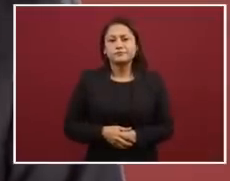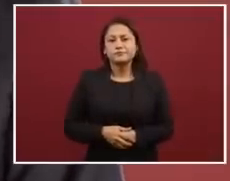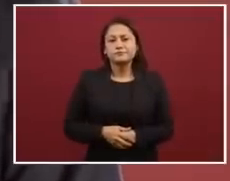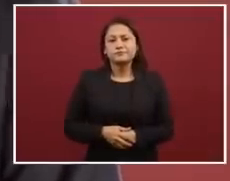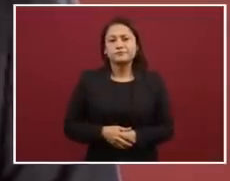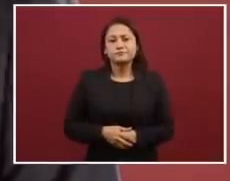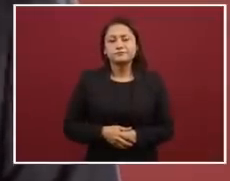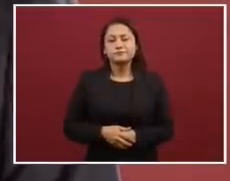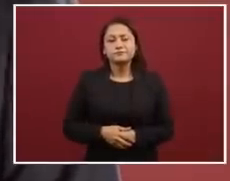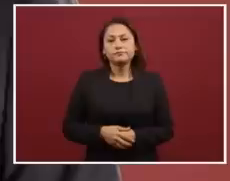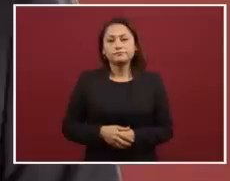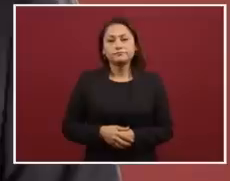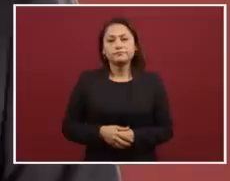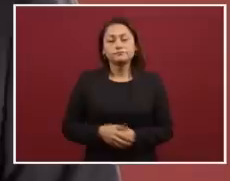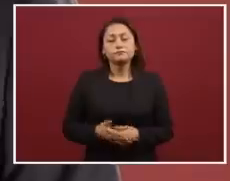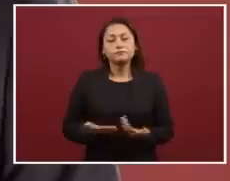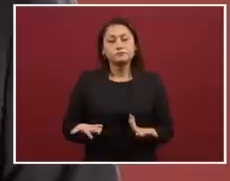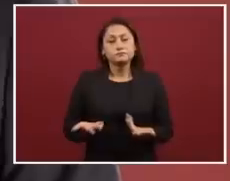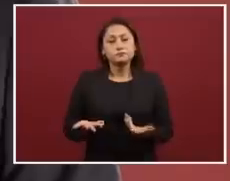trabajando de manera